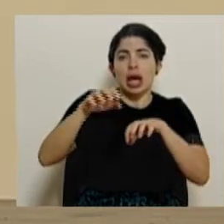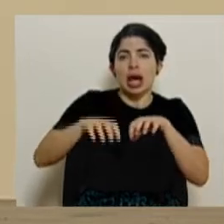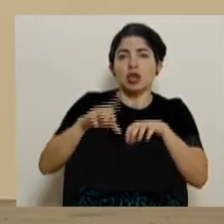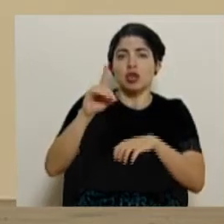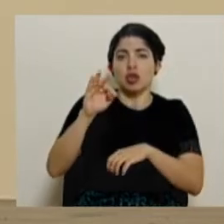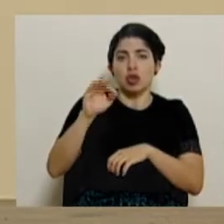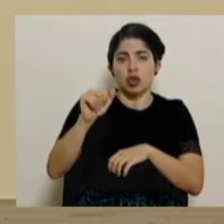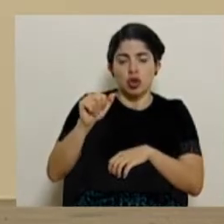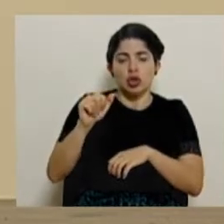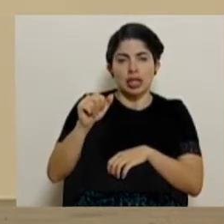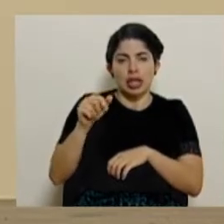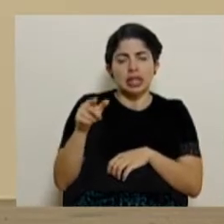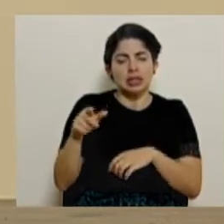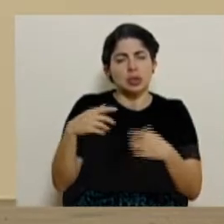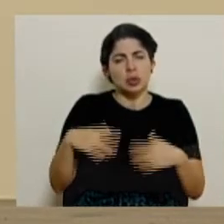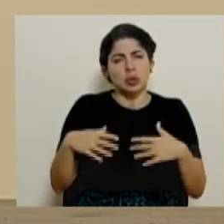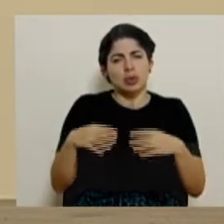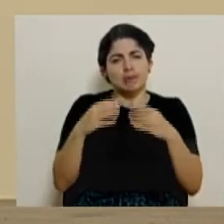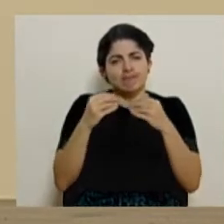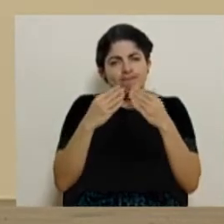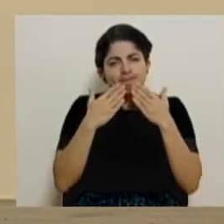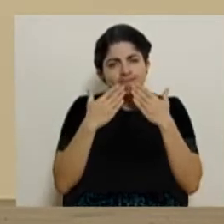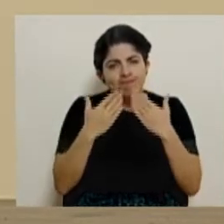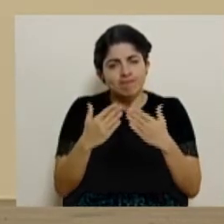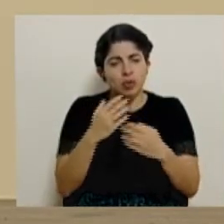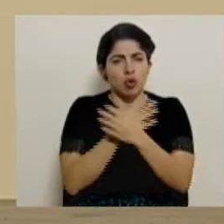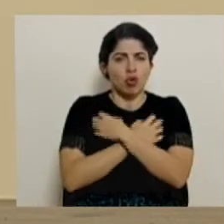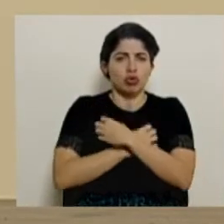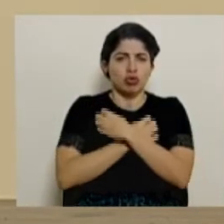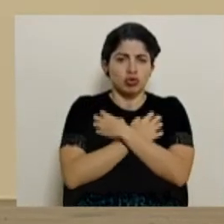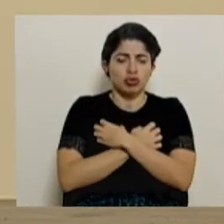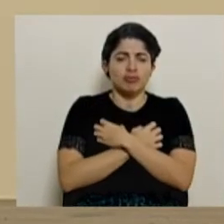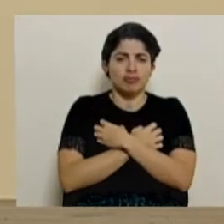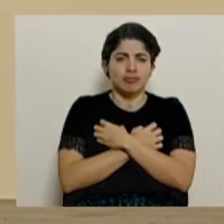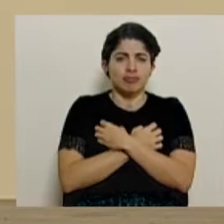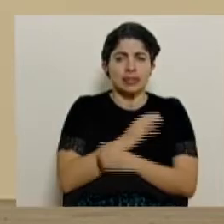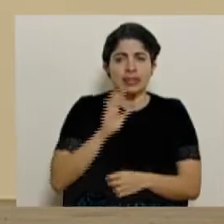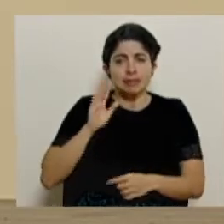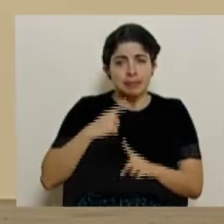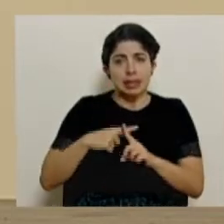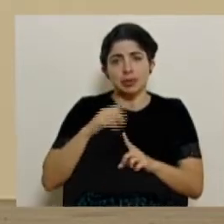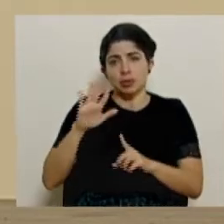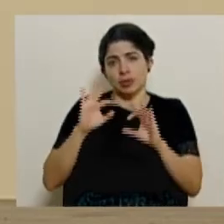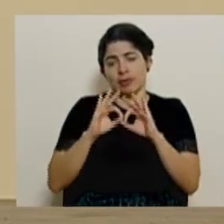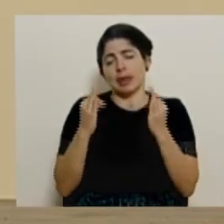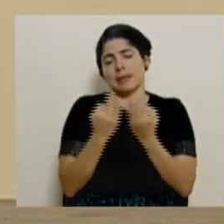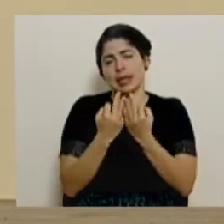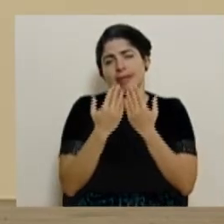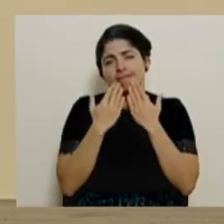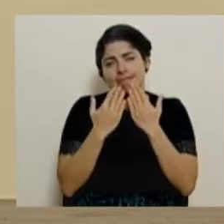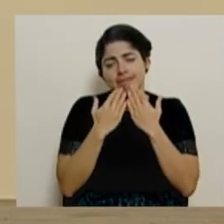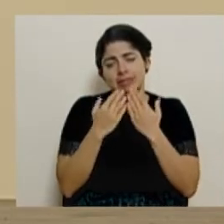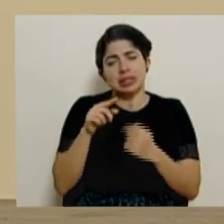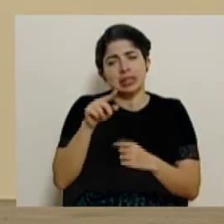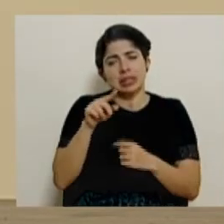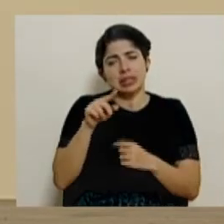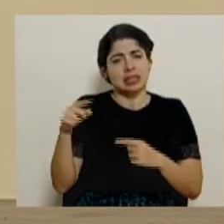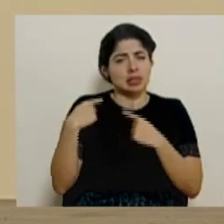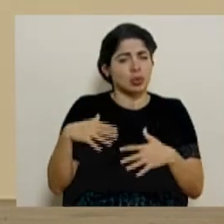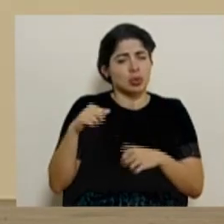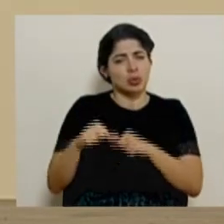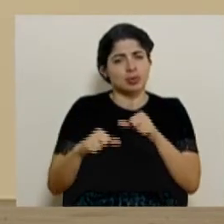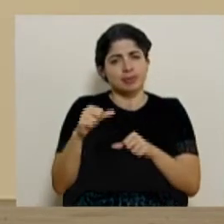Dota. Muchas gracias a Oso y sus familiares que han estado en esta